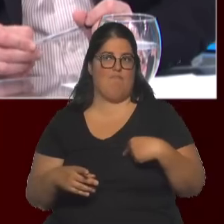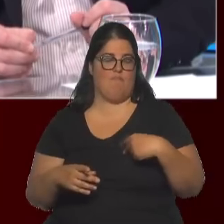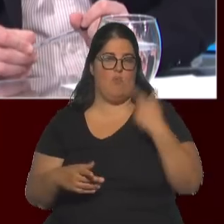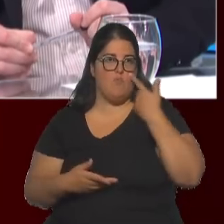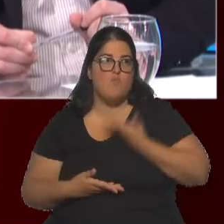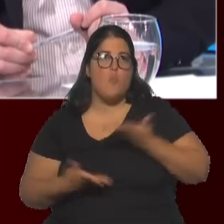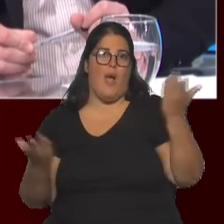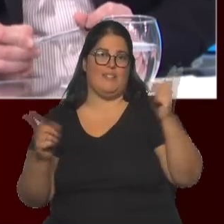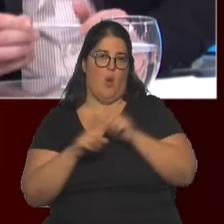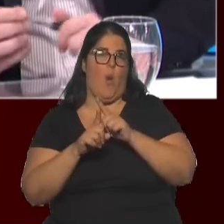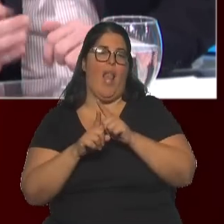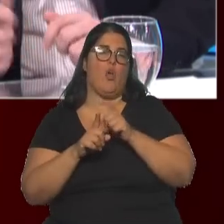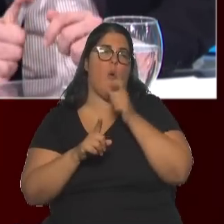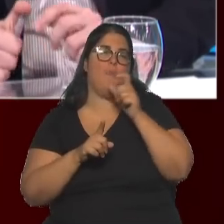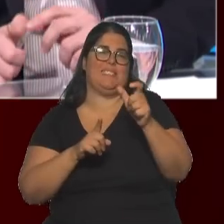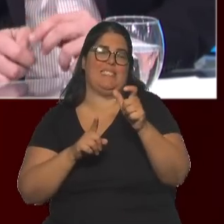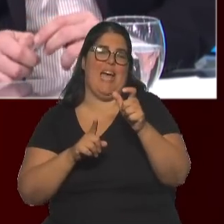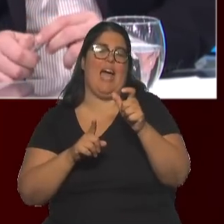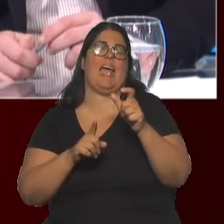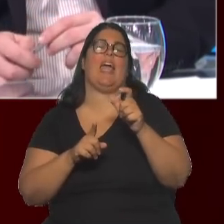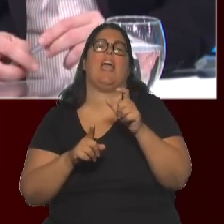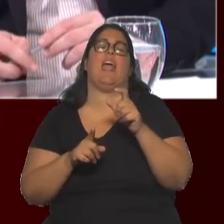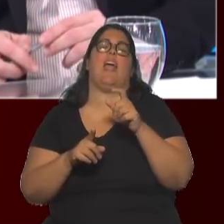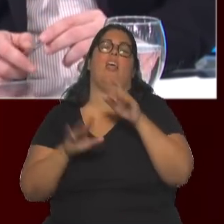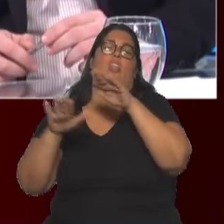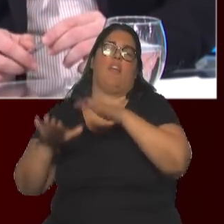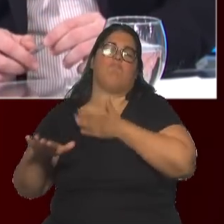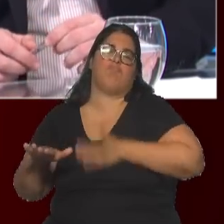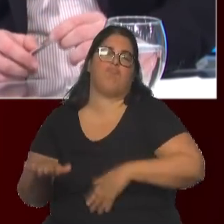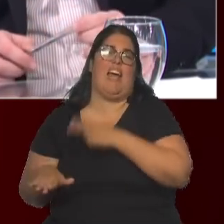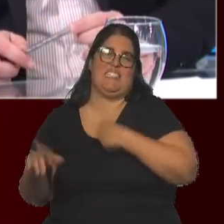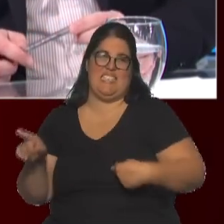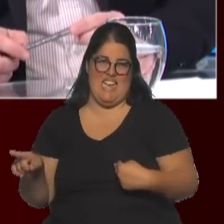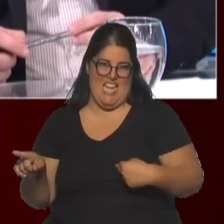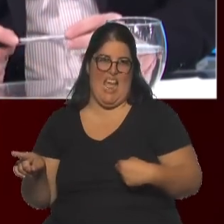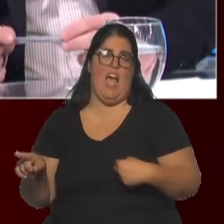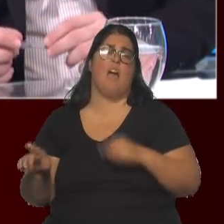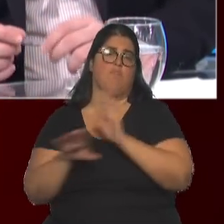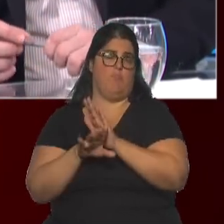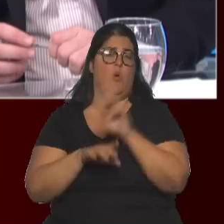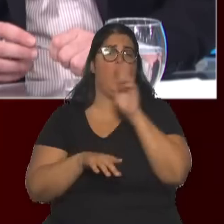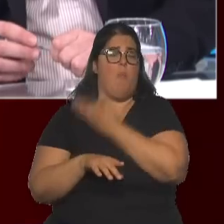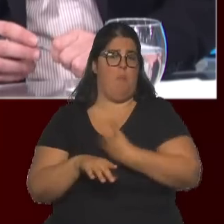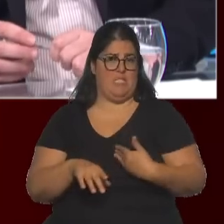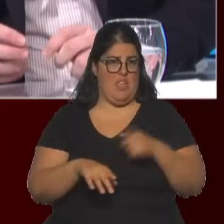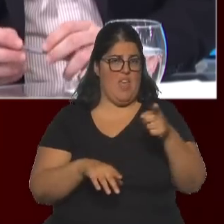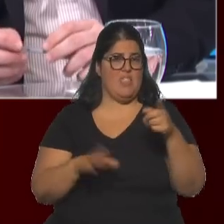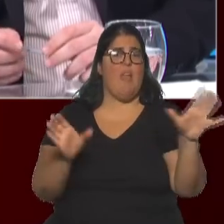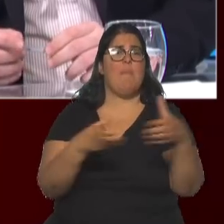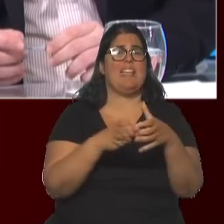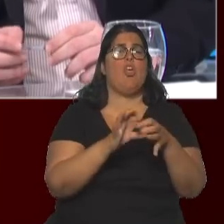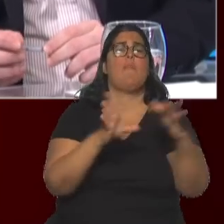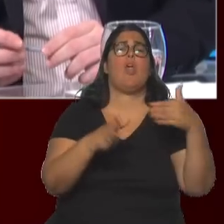de apaciguamiento a China continental diciendo, bueno, nuestra presidenta, que es del Partido